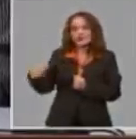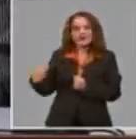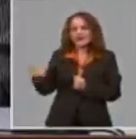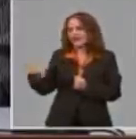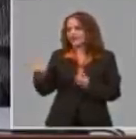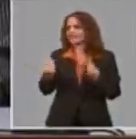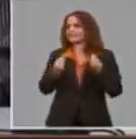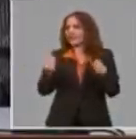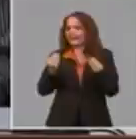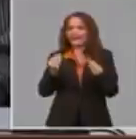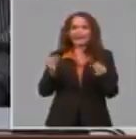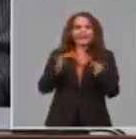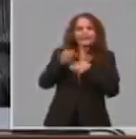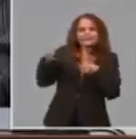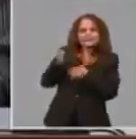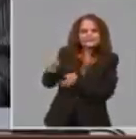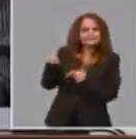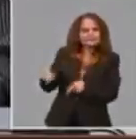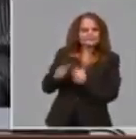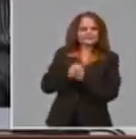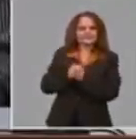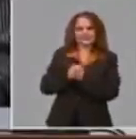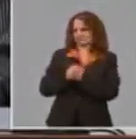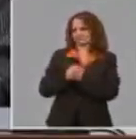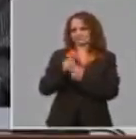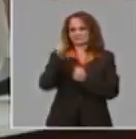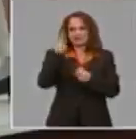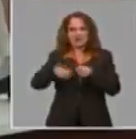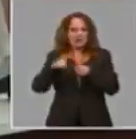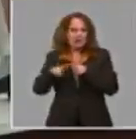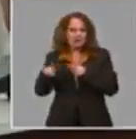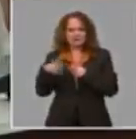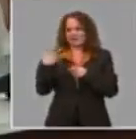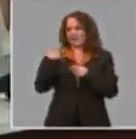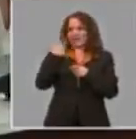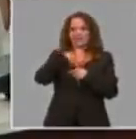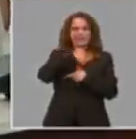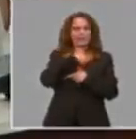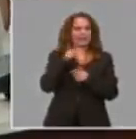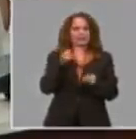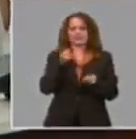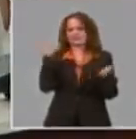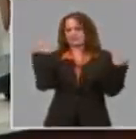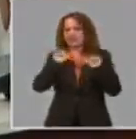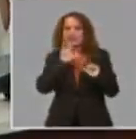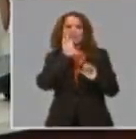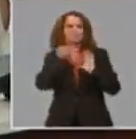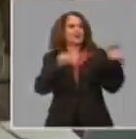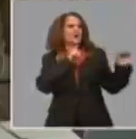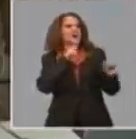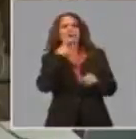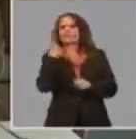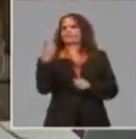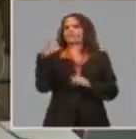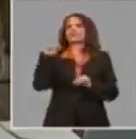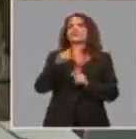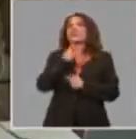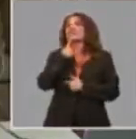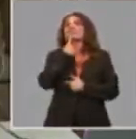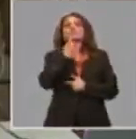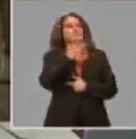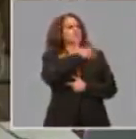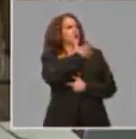social vulgaridad chabacanería desacato y se manifiestan ofensivamente